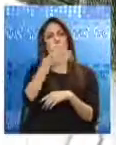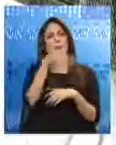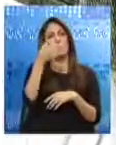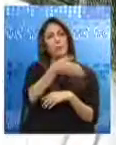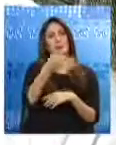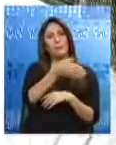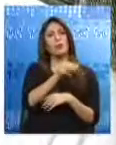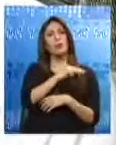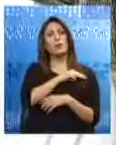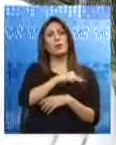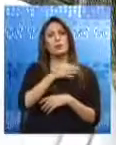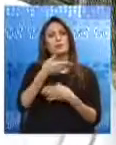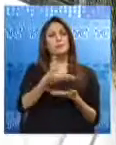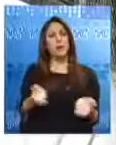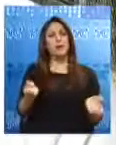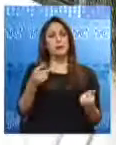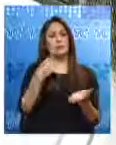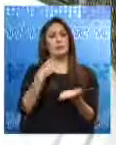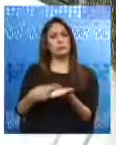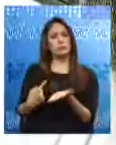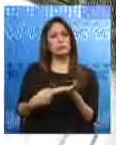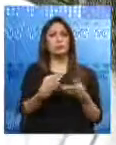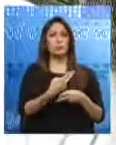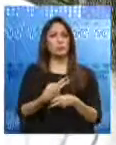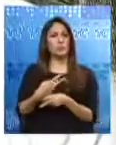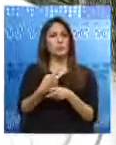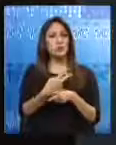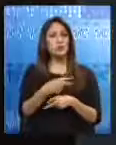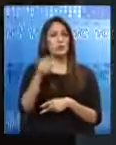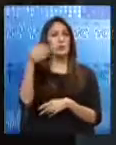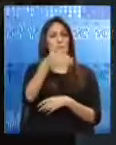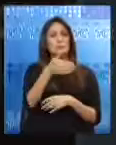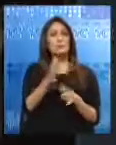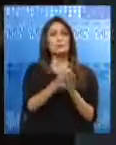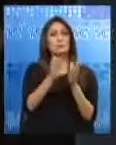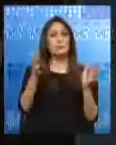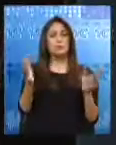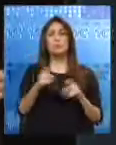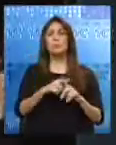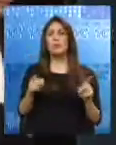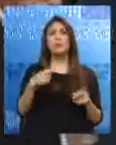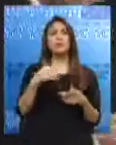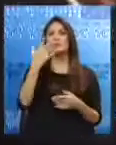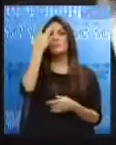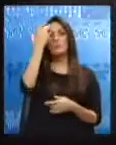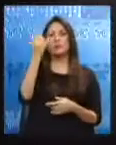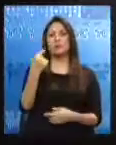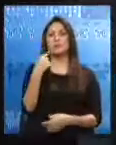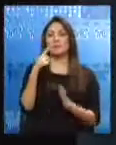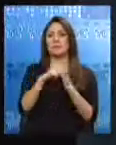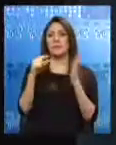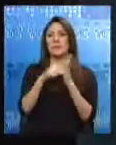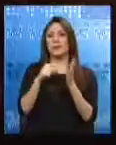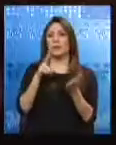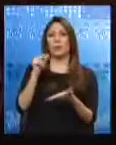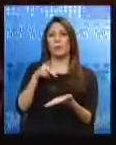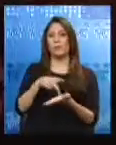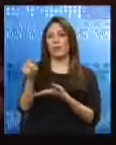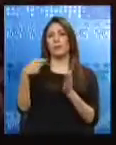cotidiana en las salas de consejo, en las reuniones. El delito por el que se lo investiga es defraudación tributaria. De